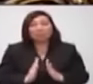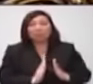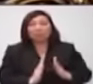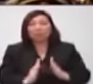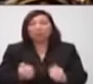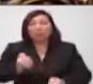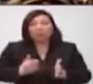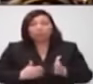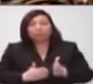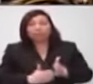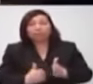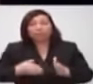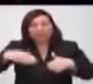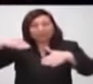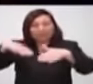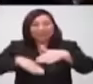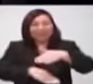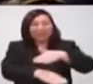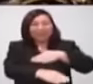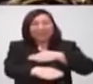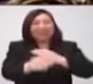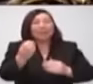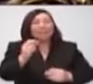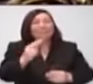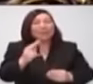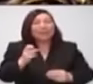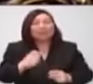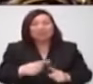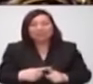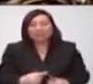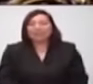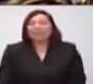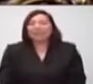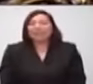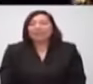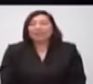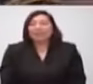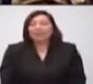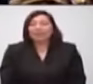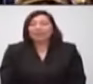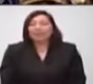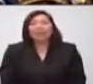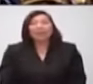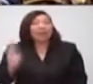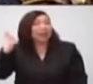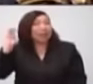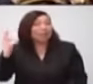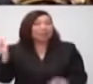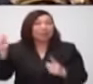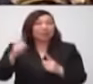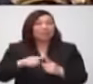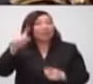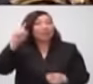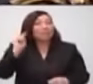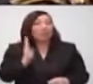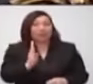vial al Sanjón, a la vía expresa, porque tiene en desde la Javier Prado hasta Barranco